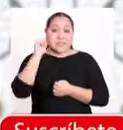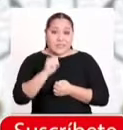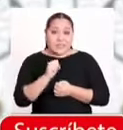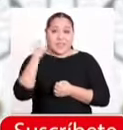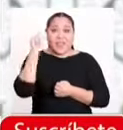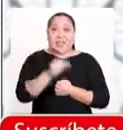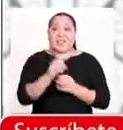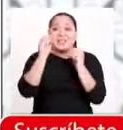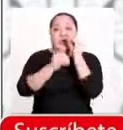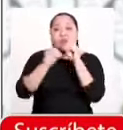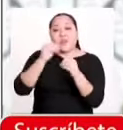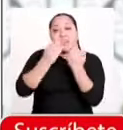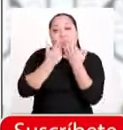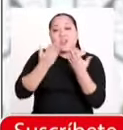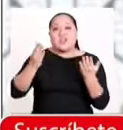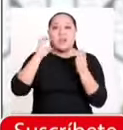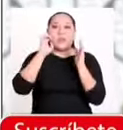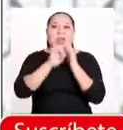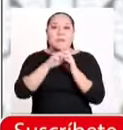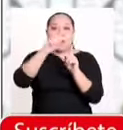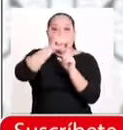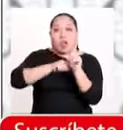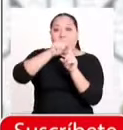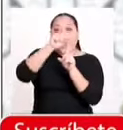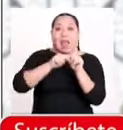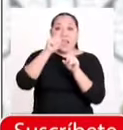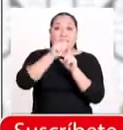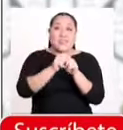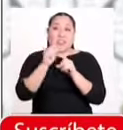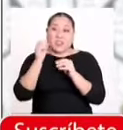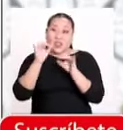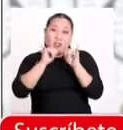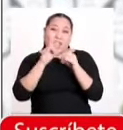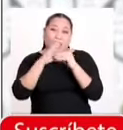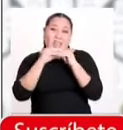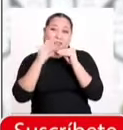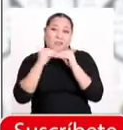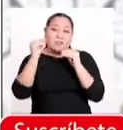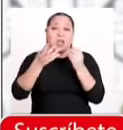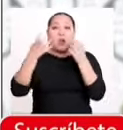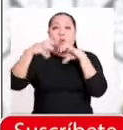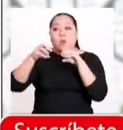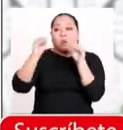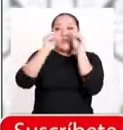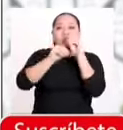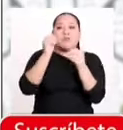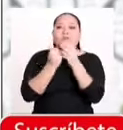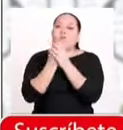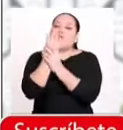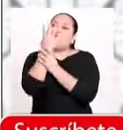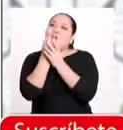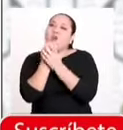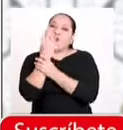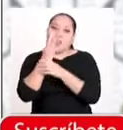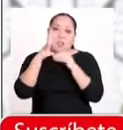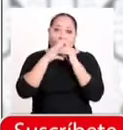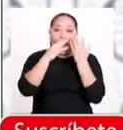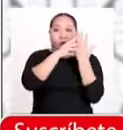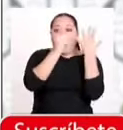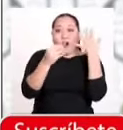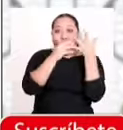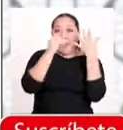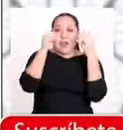Aquí se colocan cosas como cáscaras y restos de fruta, cáscaras de huevo, flores y hojas secas, como